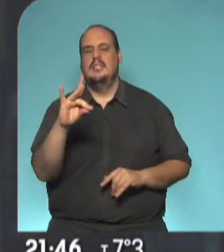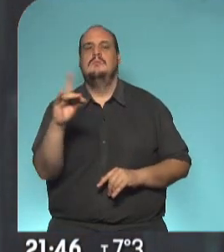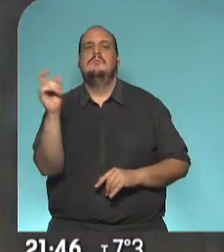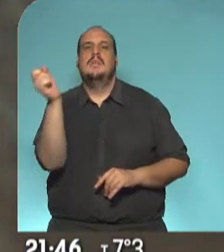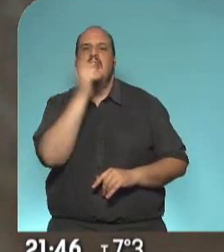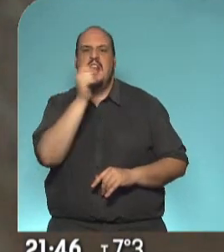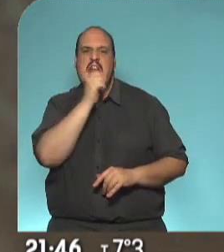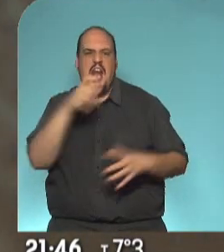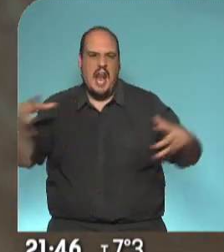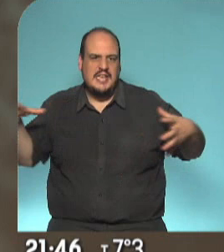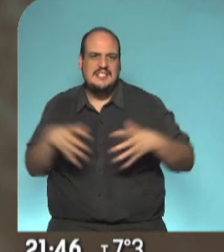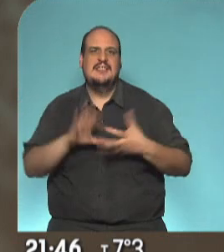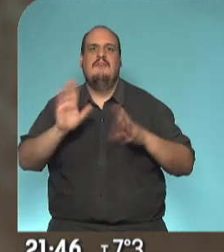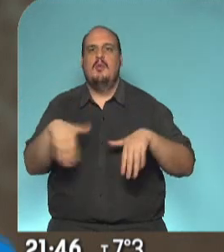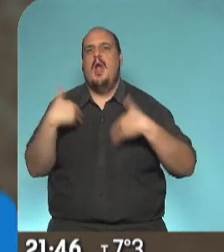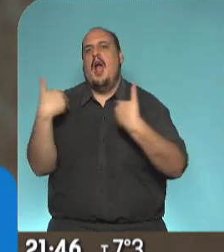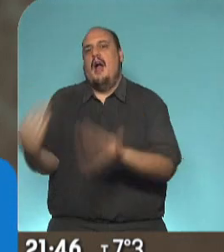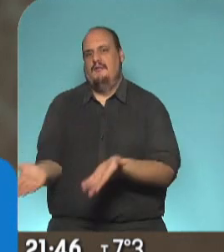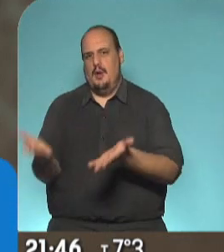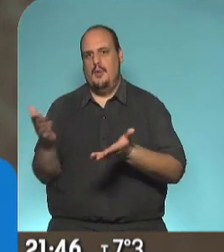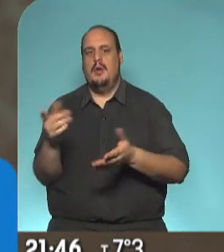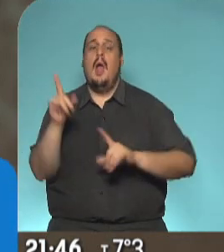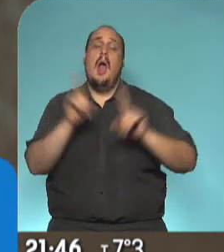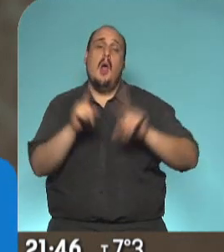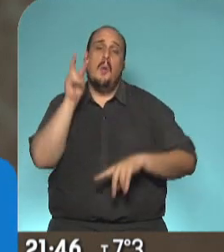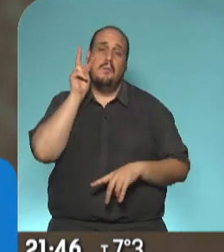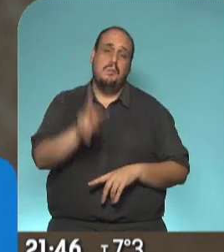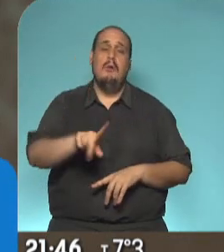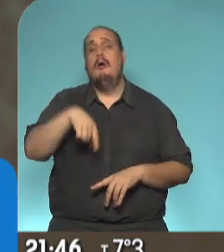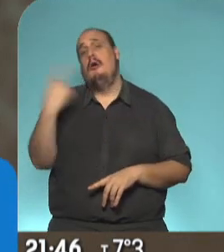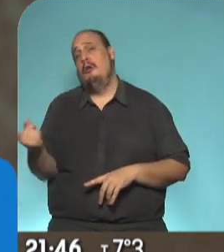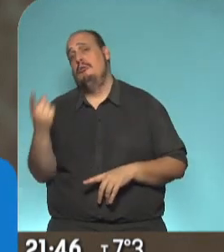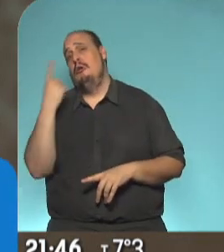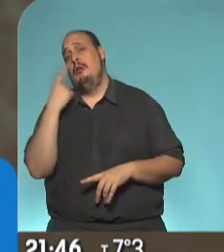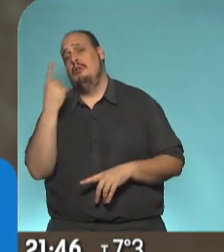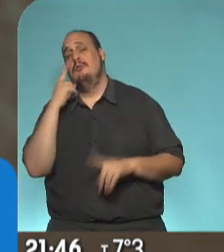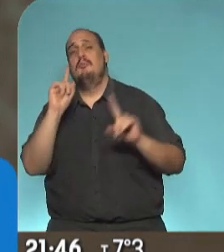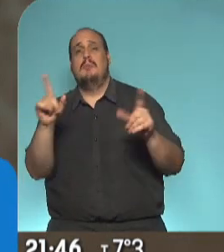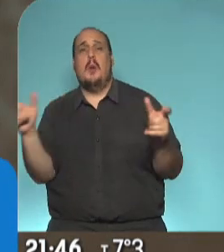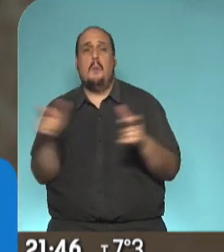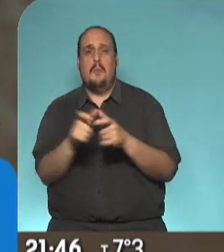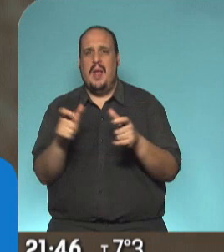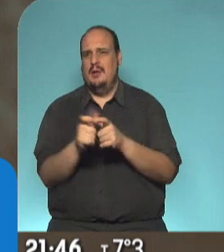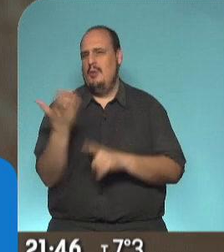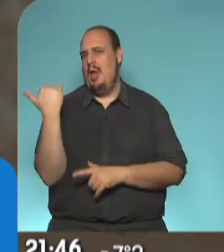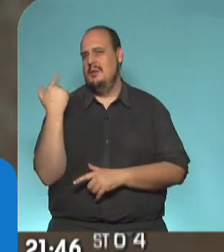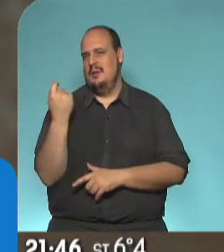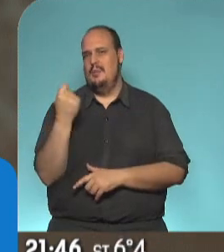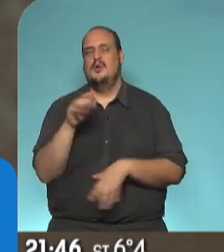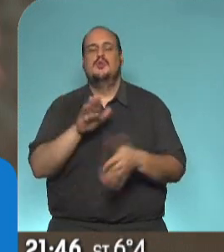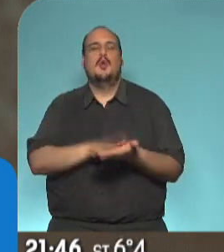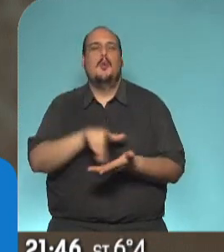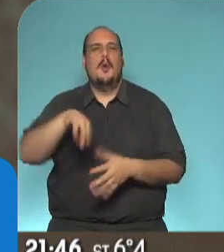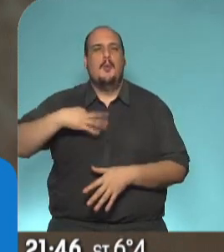historia. Aquellos que no tuvimos la oportunidad de conocer la trastienda de esa película de hace poco sobre la vida de Freddie